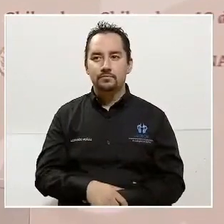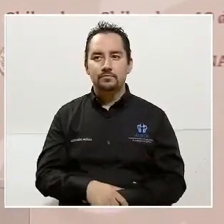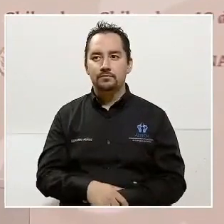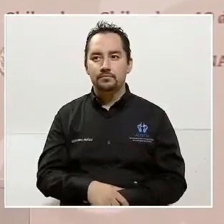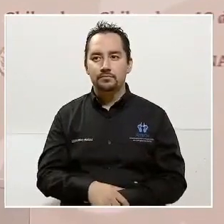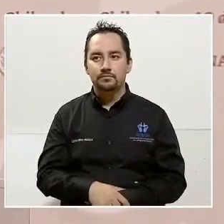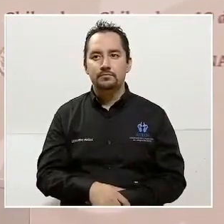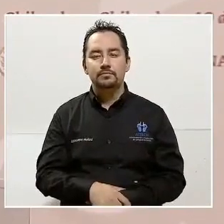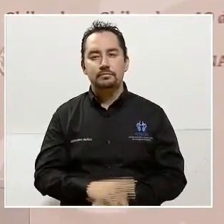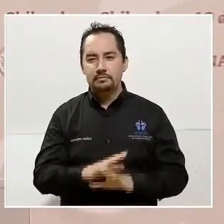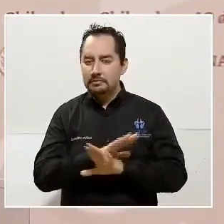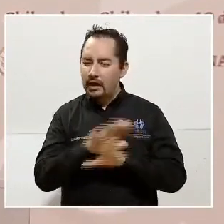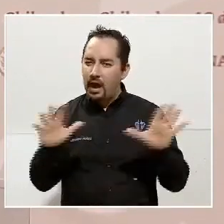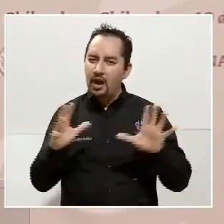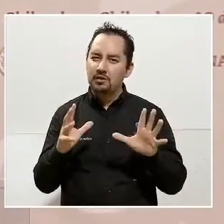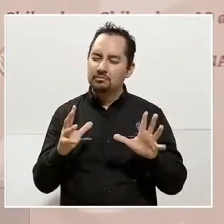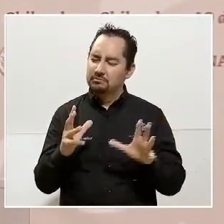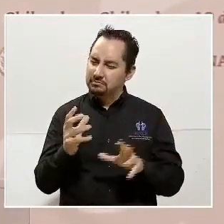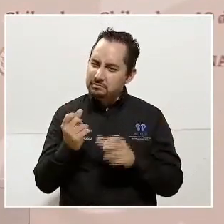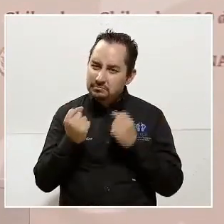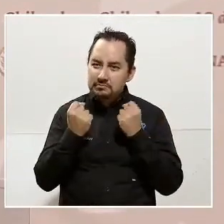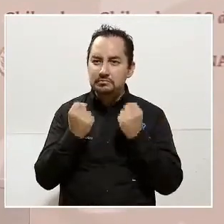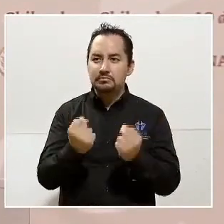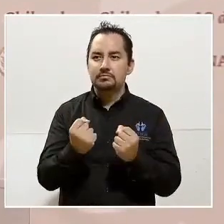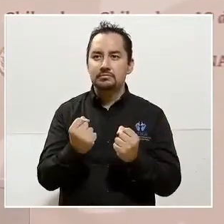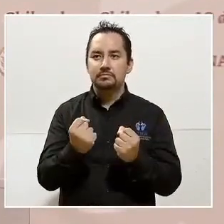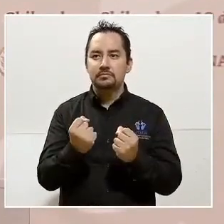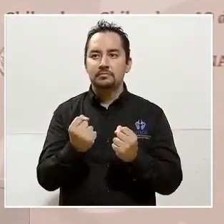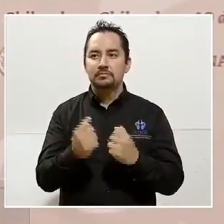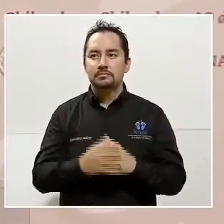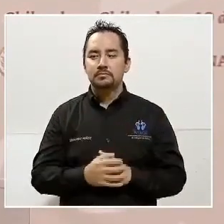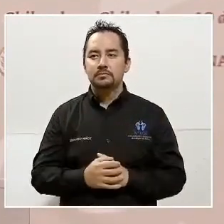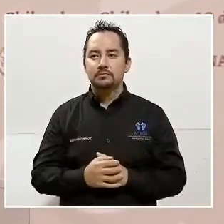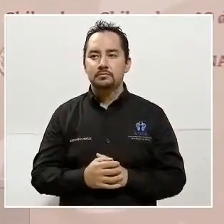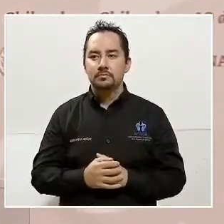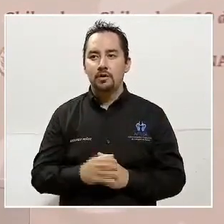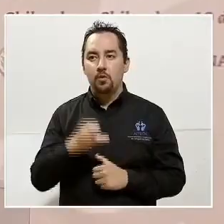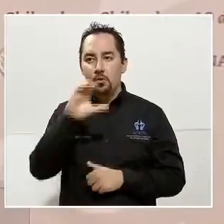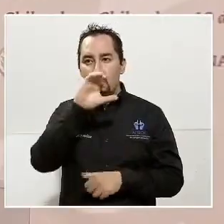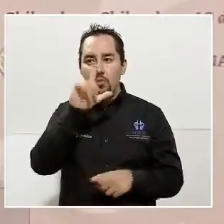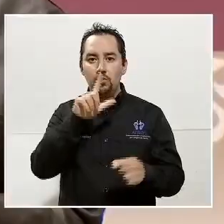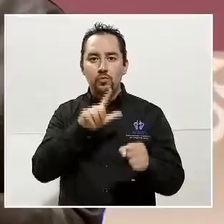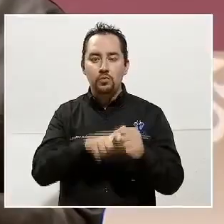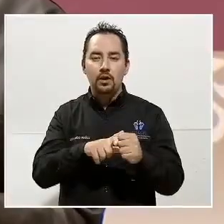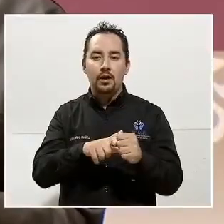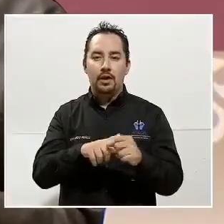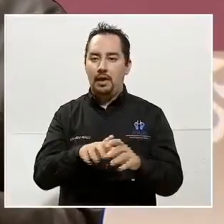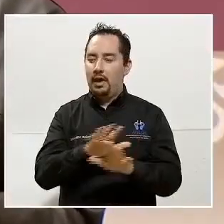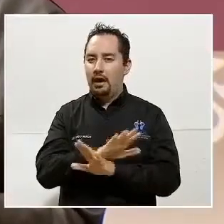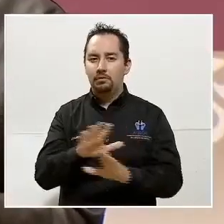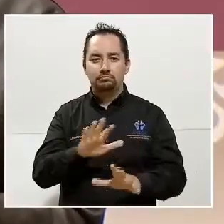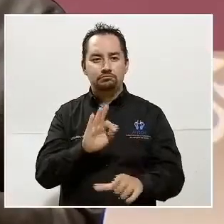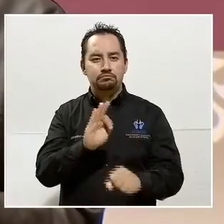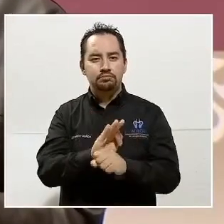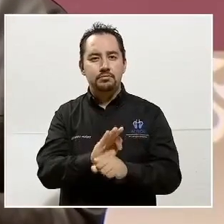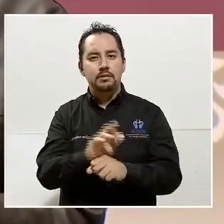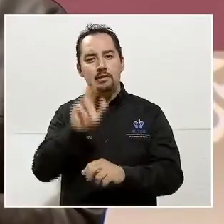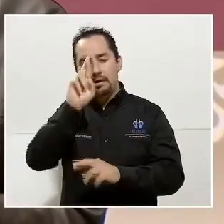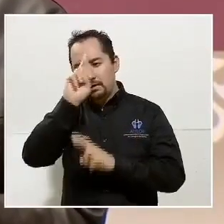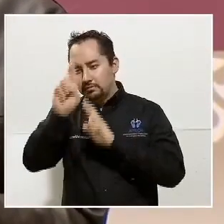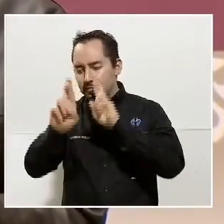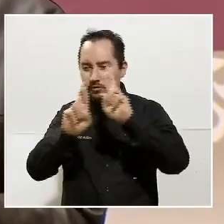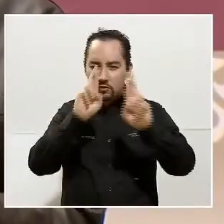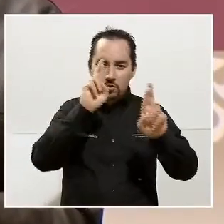a afianzar el hábito, la cultura de la defensa y del respeto de los